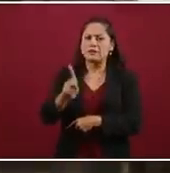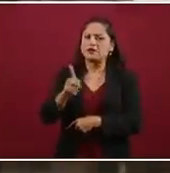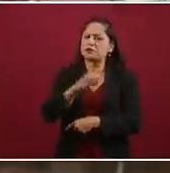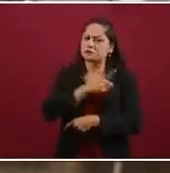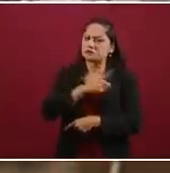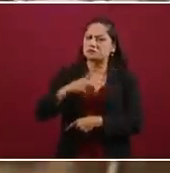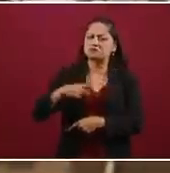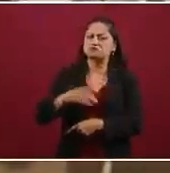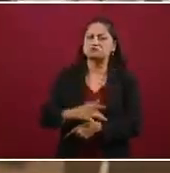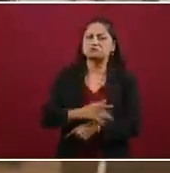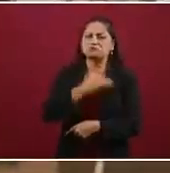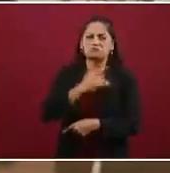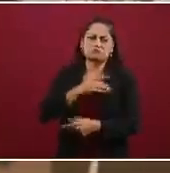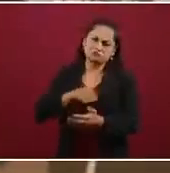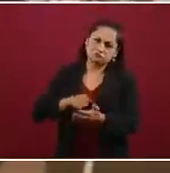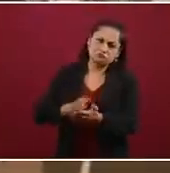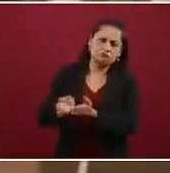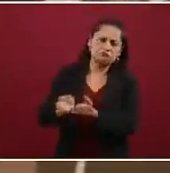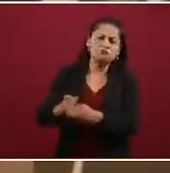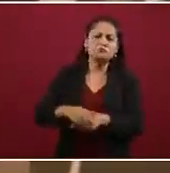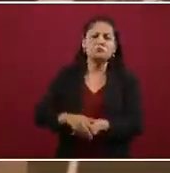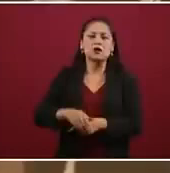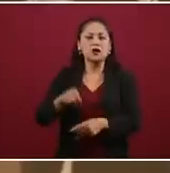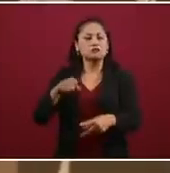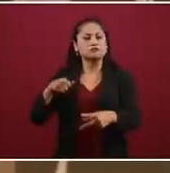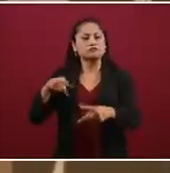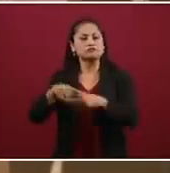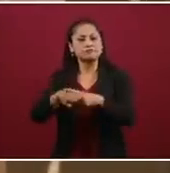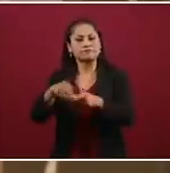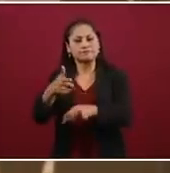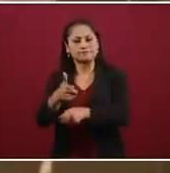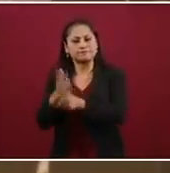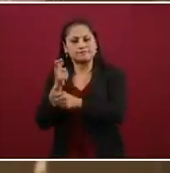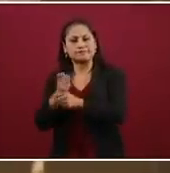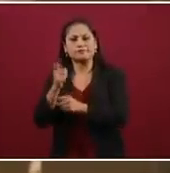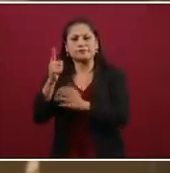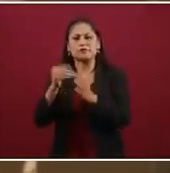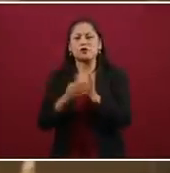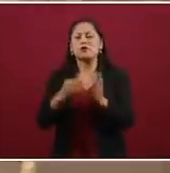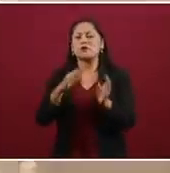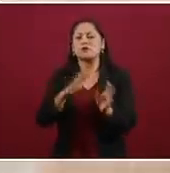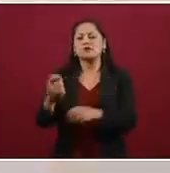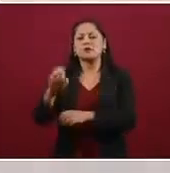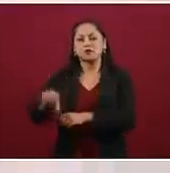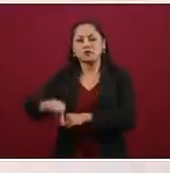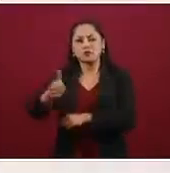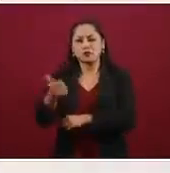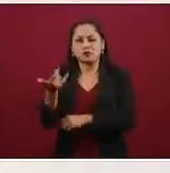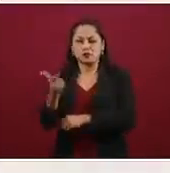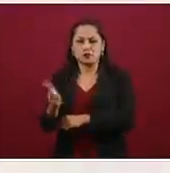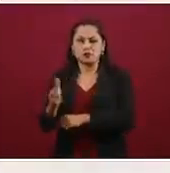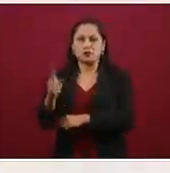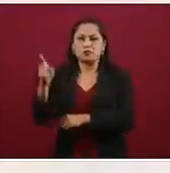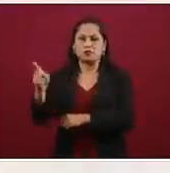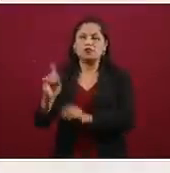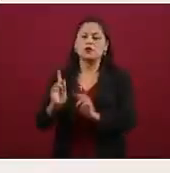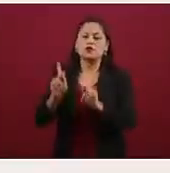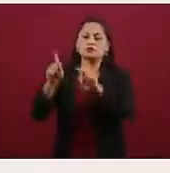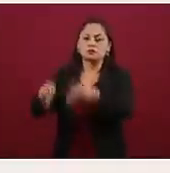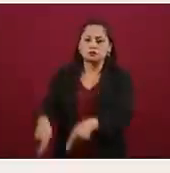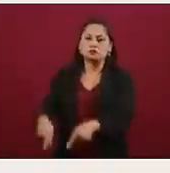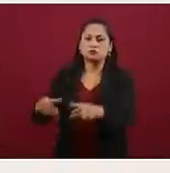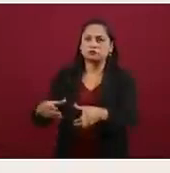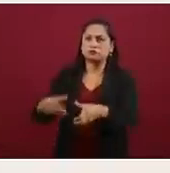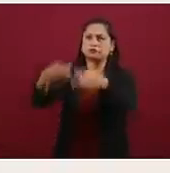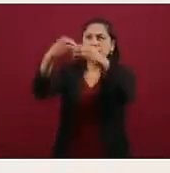lealtad. Murió fusilado el 26 de junio de 1811. Sus restos descansan en la columna de la